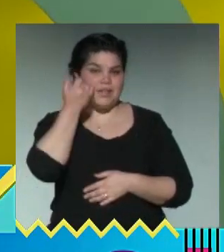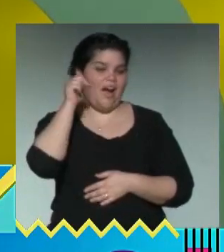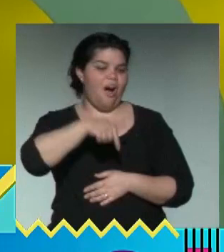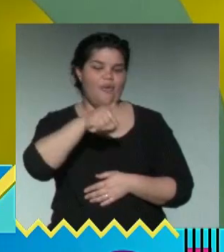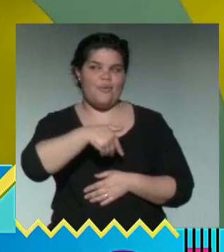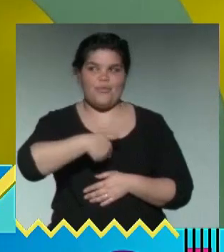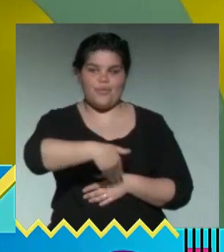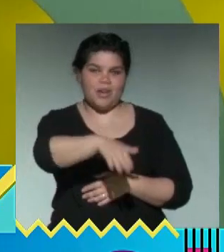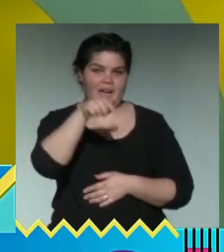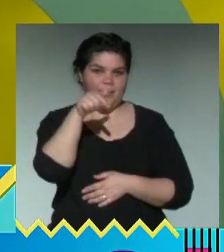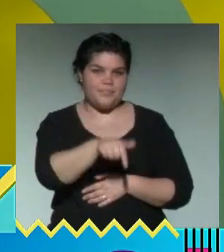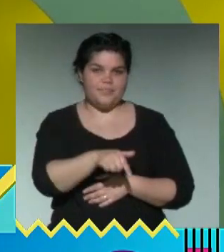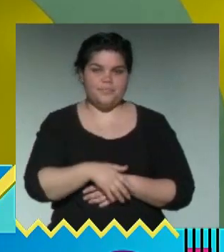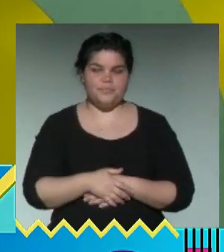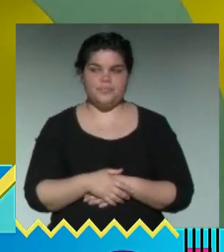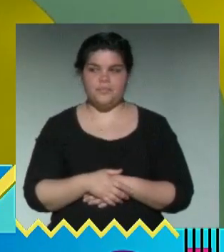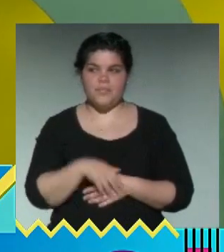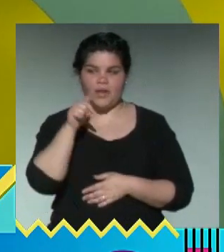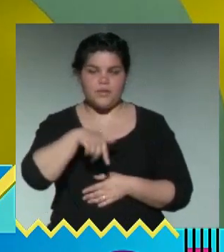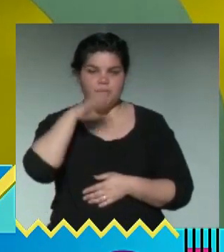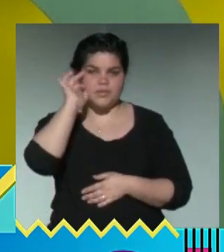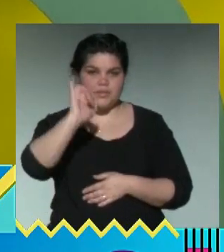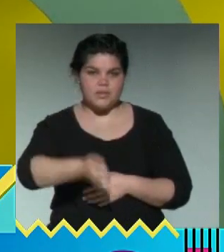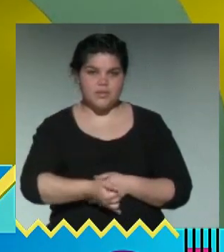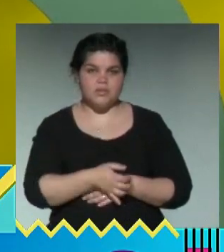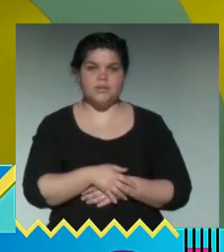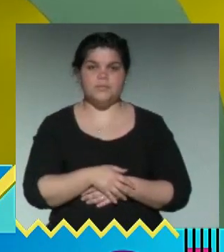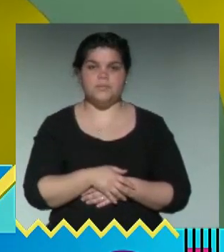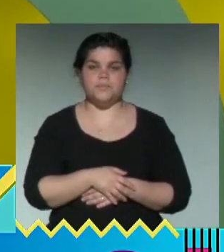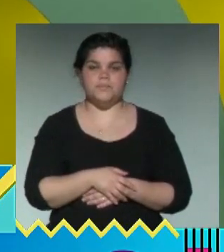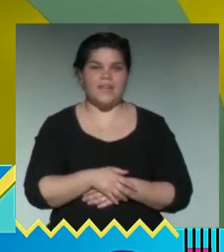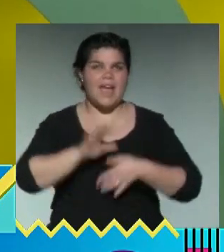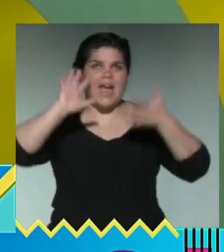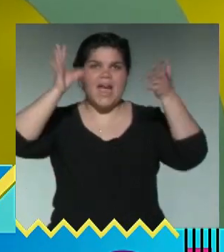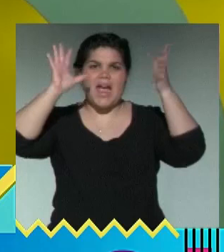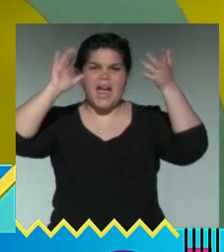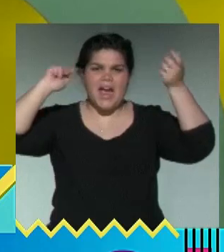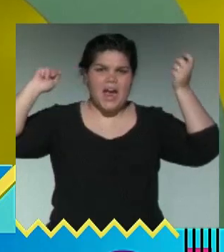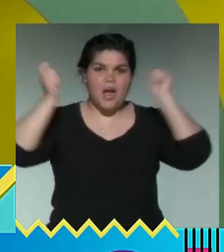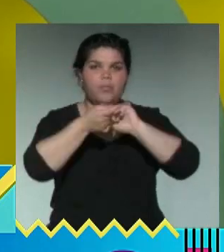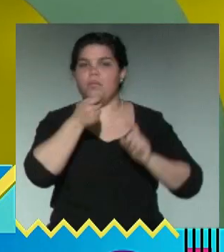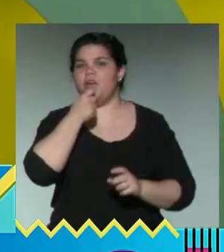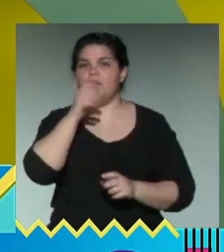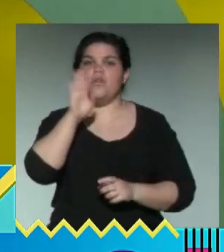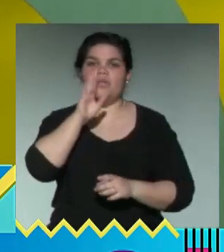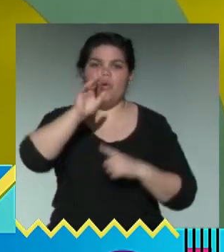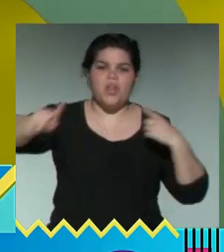Hoy estamos presenciando un evento climático gigantesco, que es este huracán que está ocurriendo en los Estados